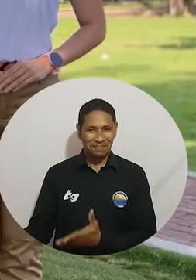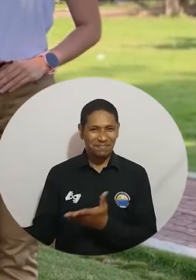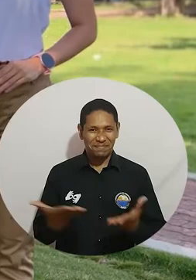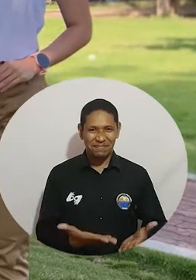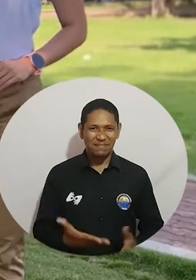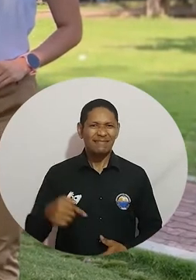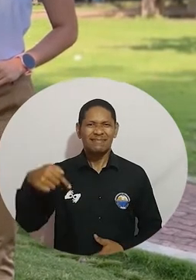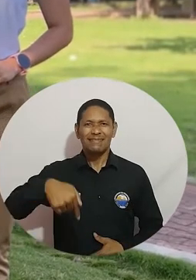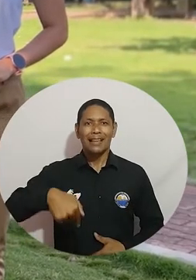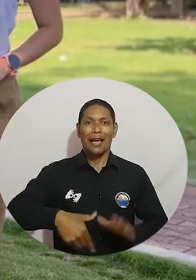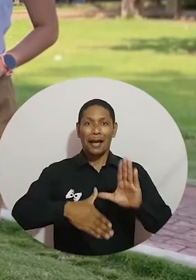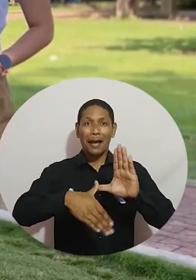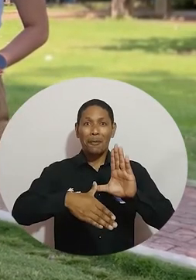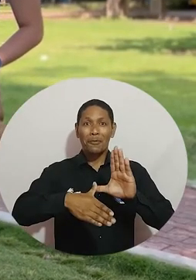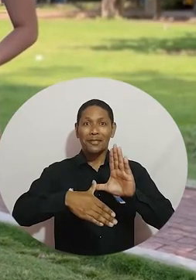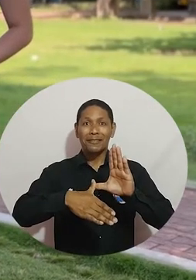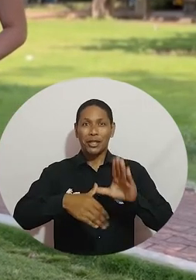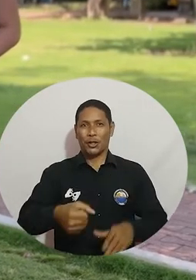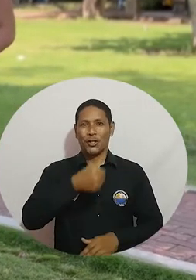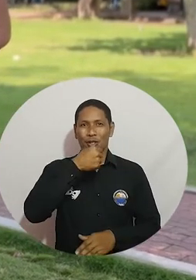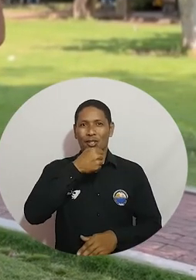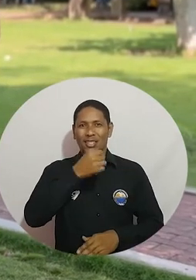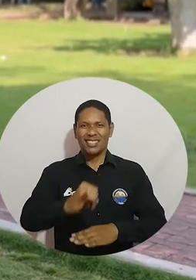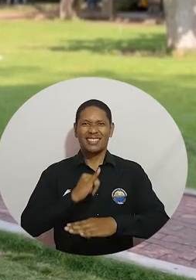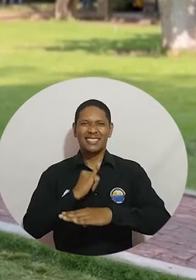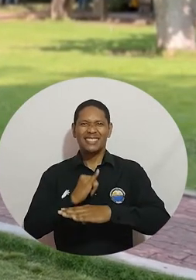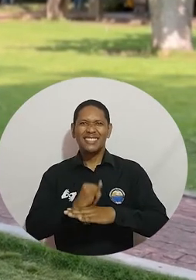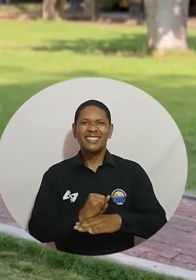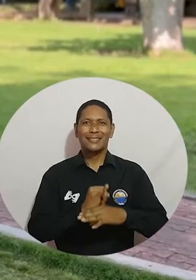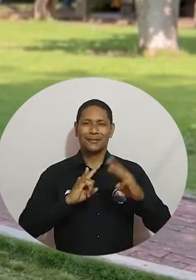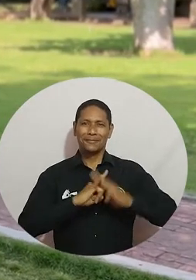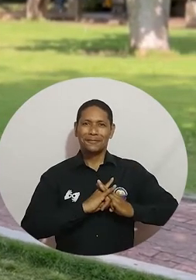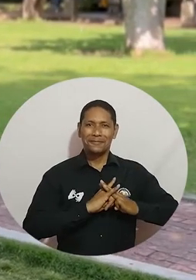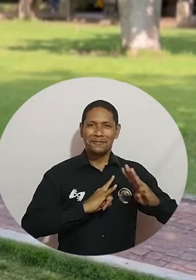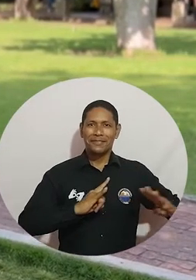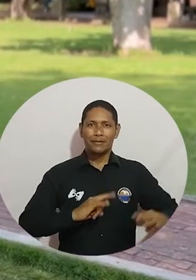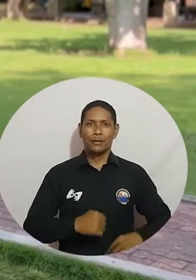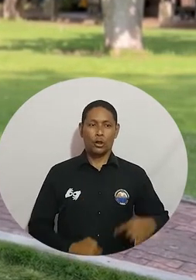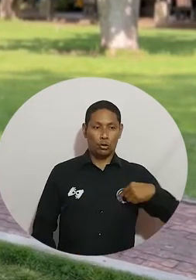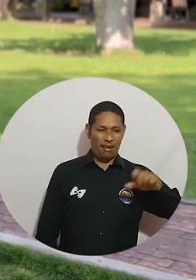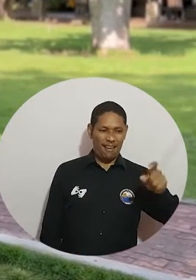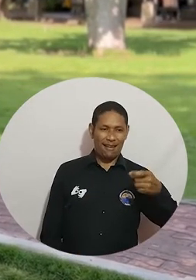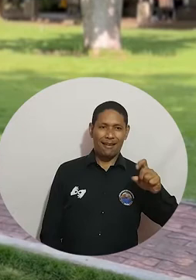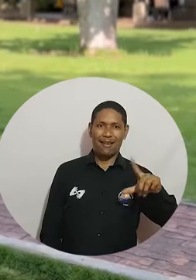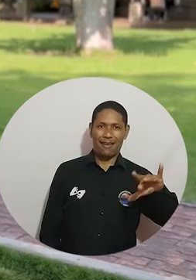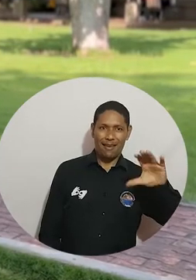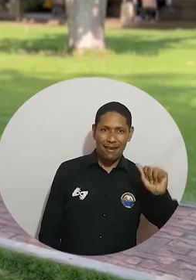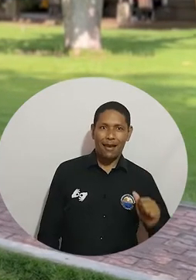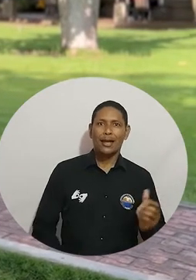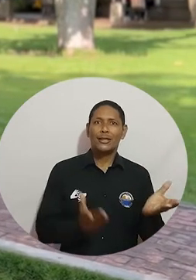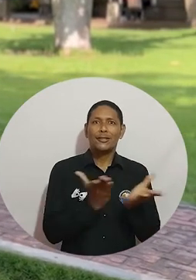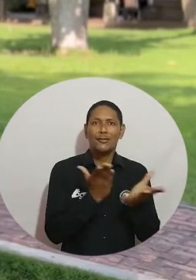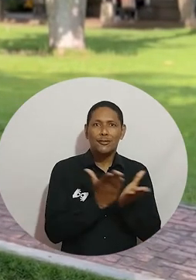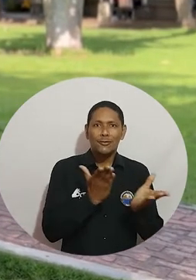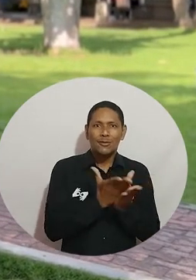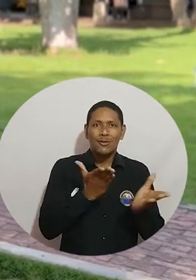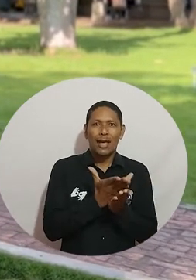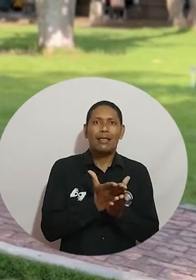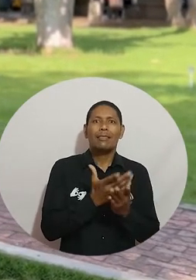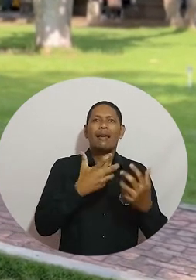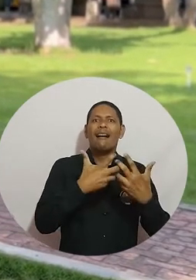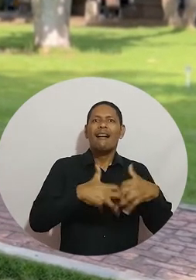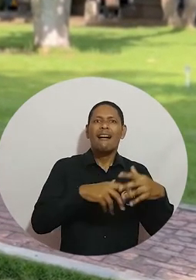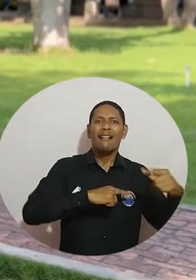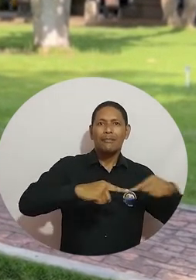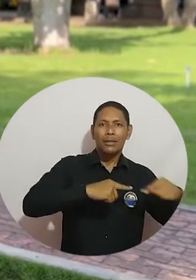Televidentes, sean todos bienvenidos a El Campus TV, programa institucional de la Universidad del Magdalena. Yo soy Angélica González, estudiante del